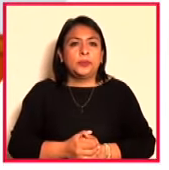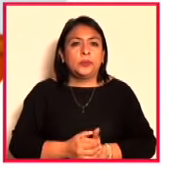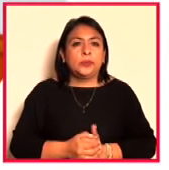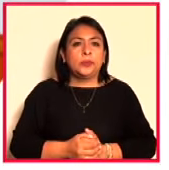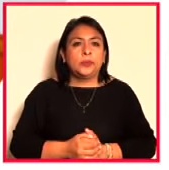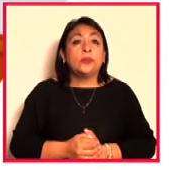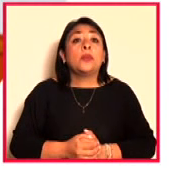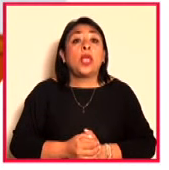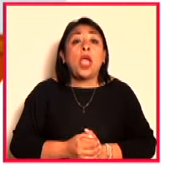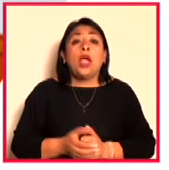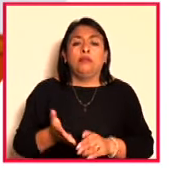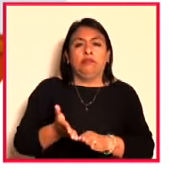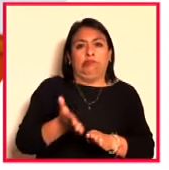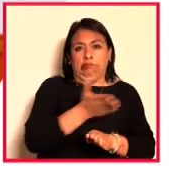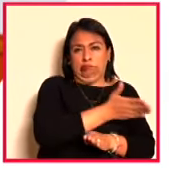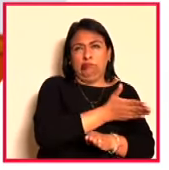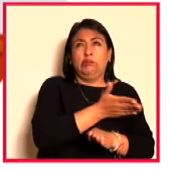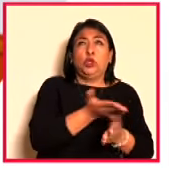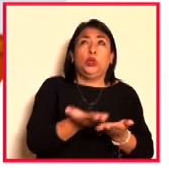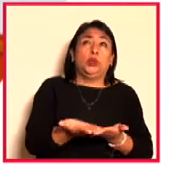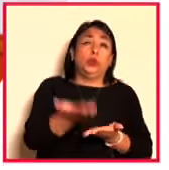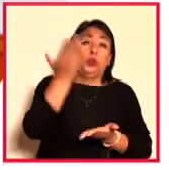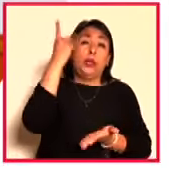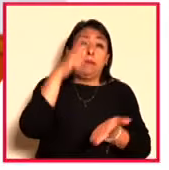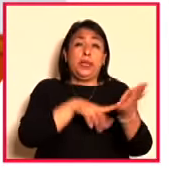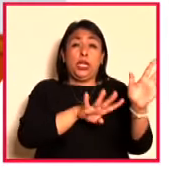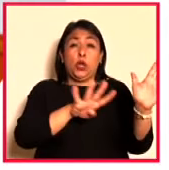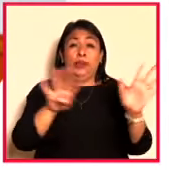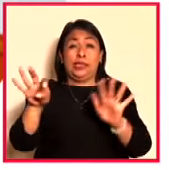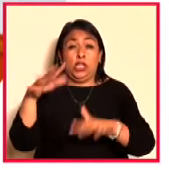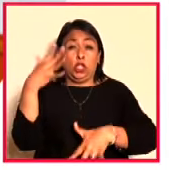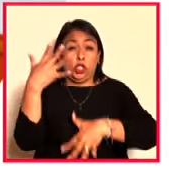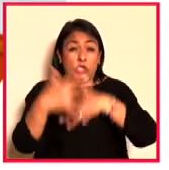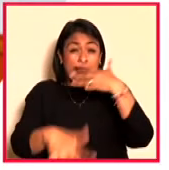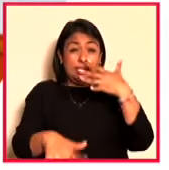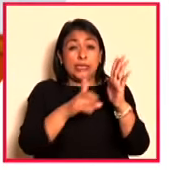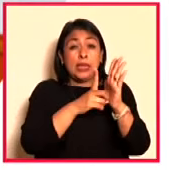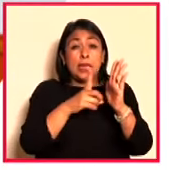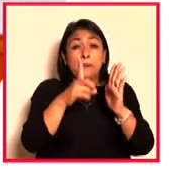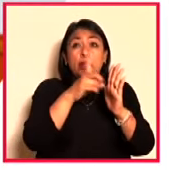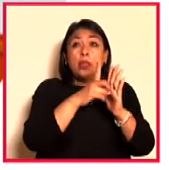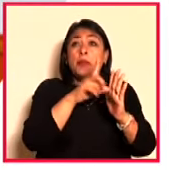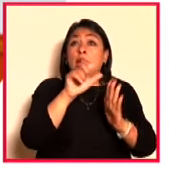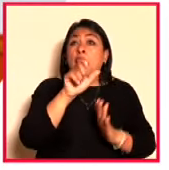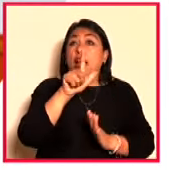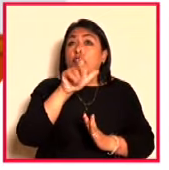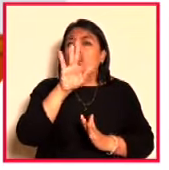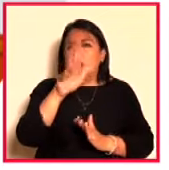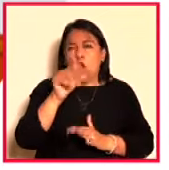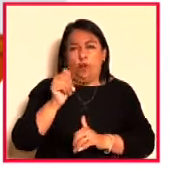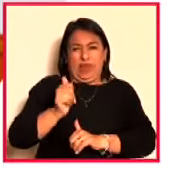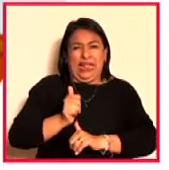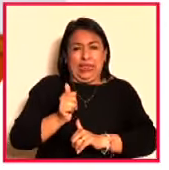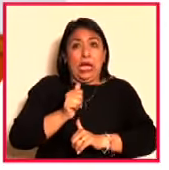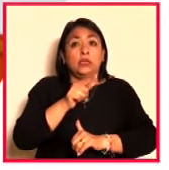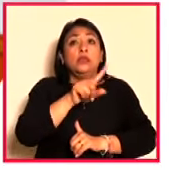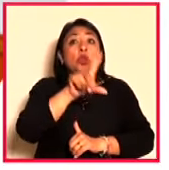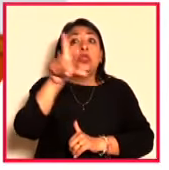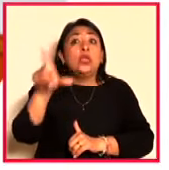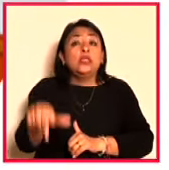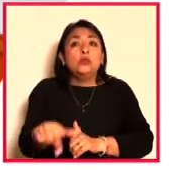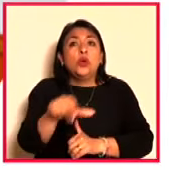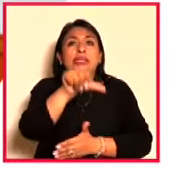Con un antecedente que se remonta hasta 1915, con el Departamento Orfeón de Tropa y Militarización, y posteriormente con los